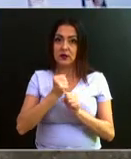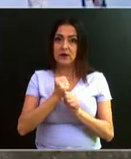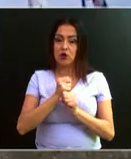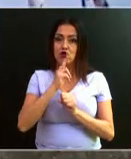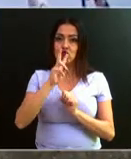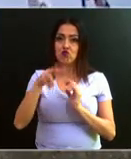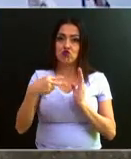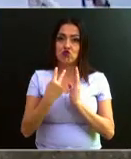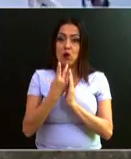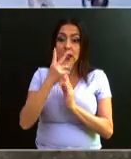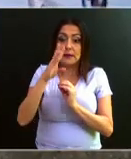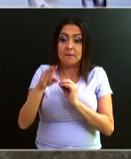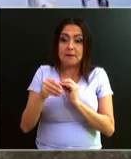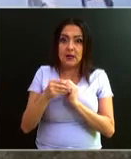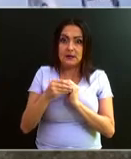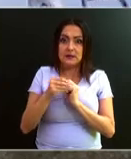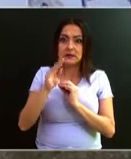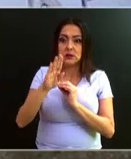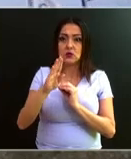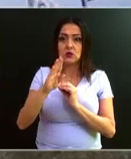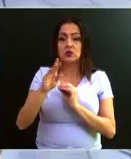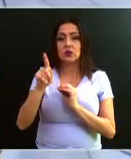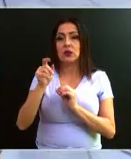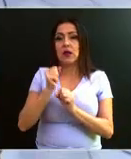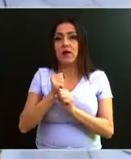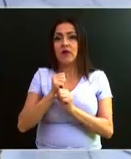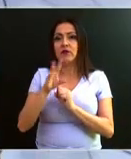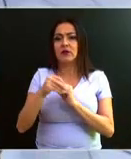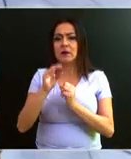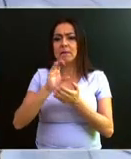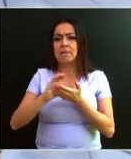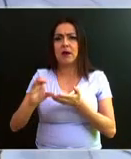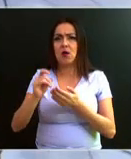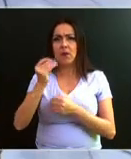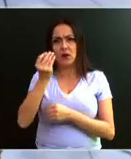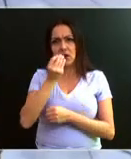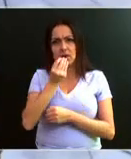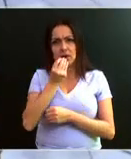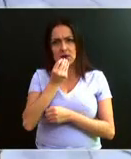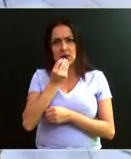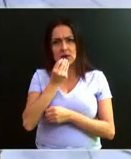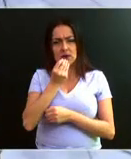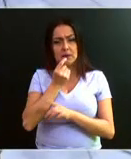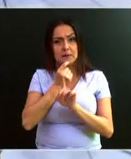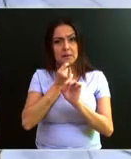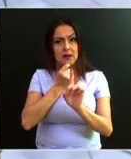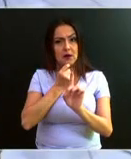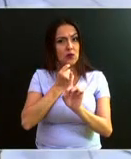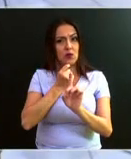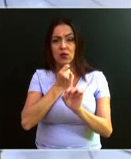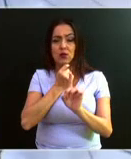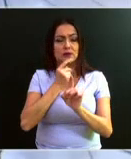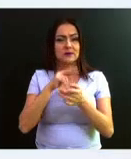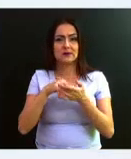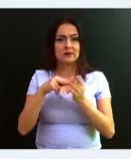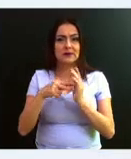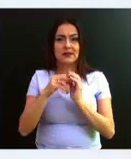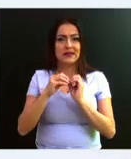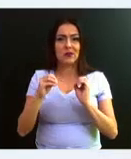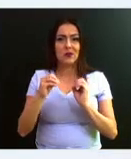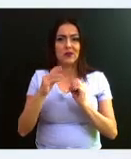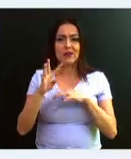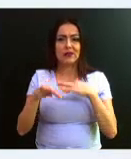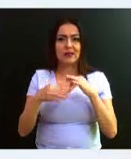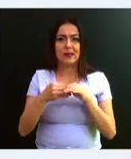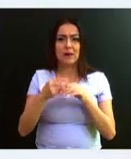2 horas adicionales a su jornada recibieran un pago por alimentación. aunque ésta no implicara ningún tipo